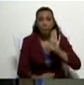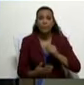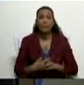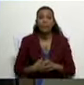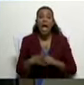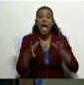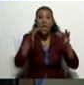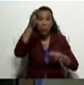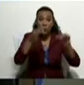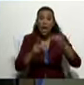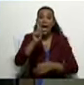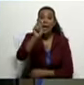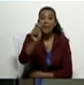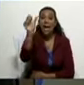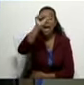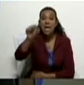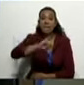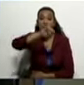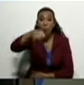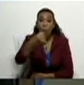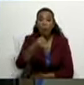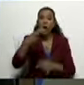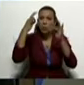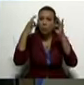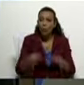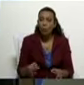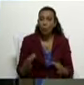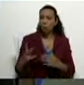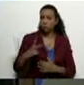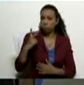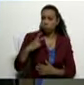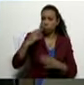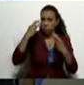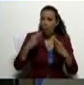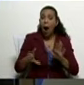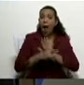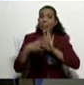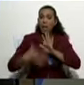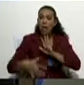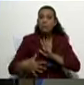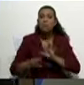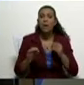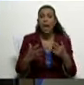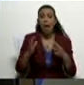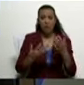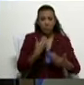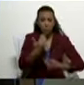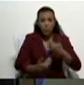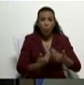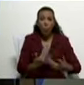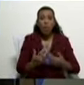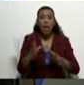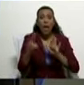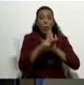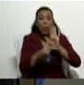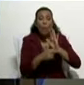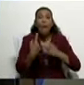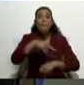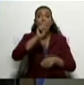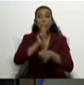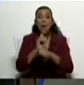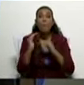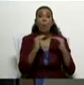el Tribunal Supremo de Justicia garantizará la supremacía y efectividad de las normas y